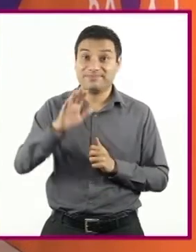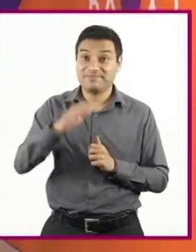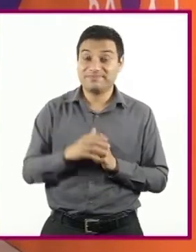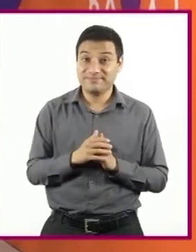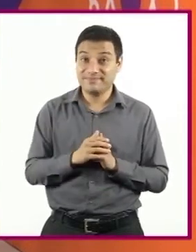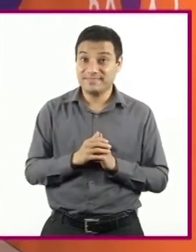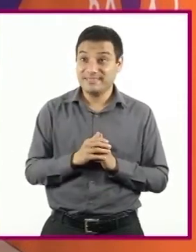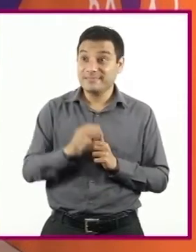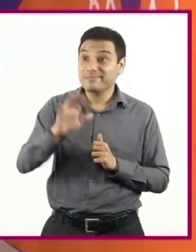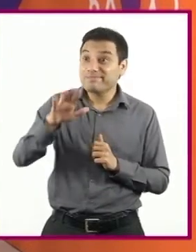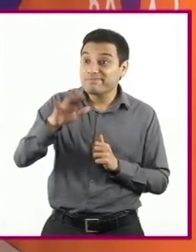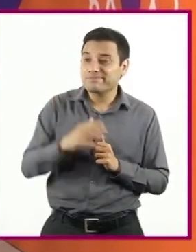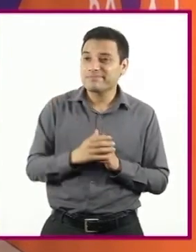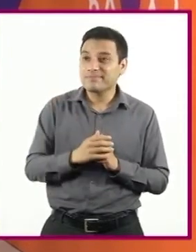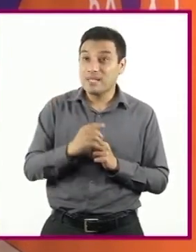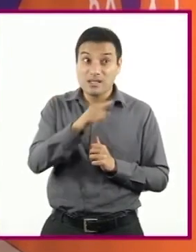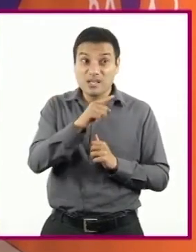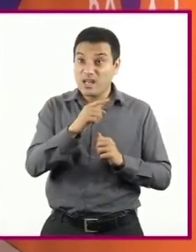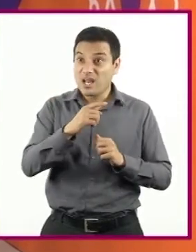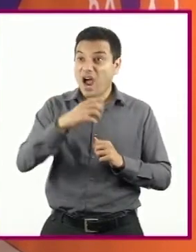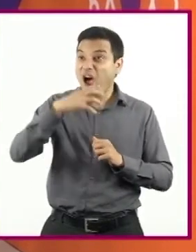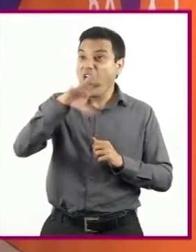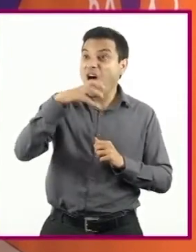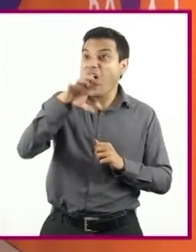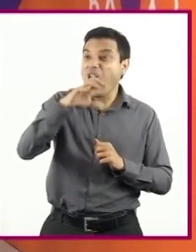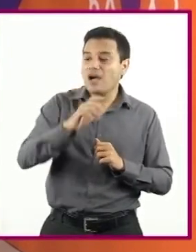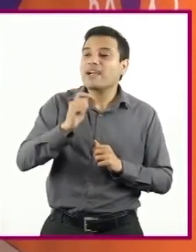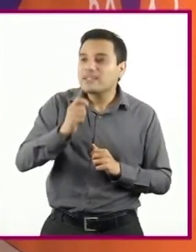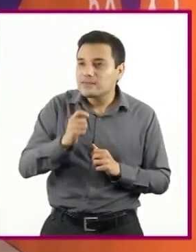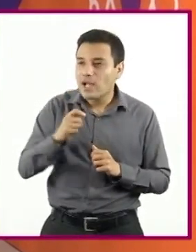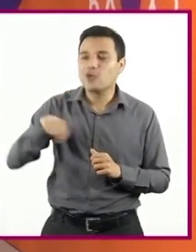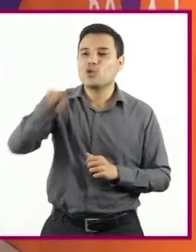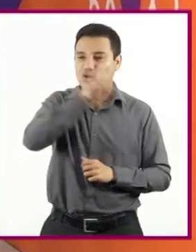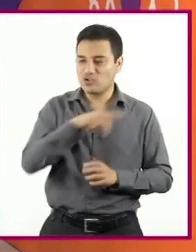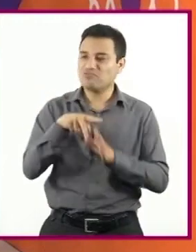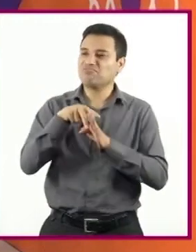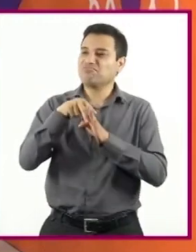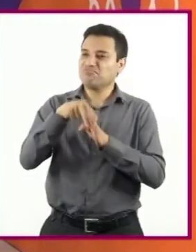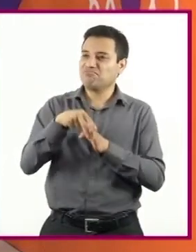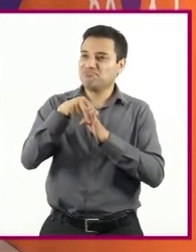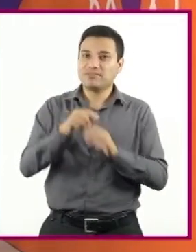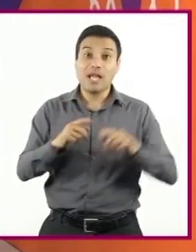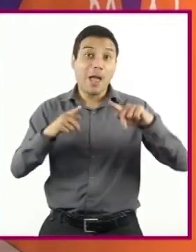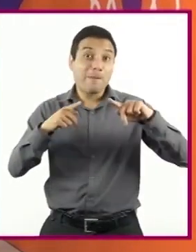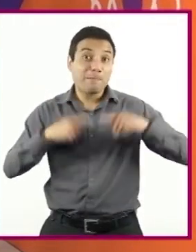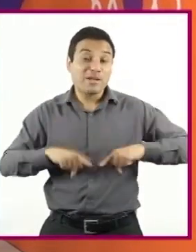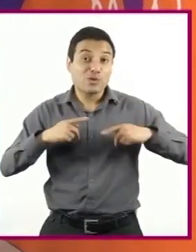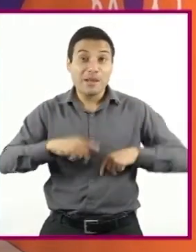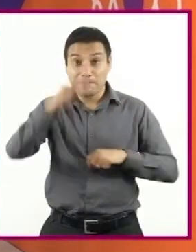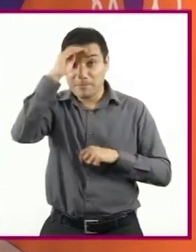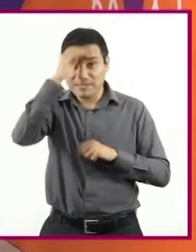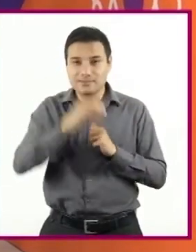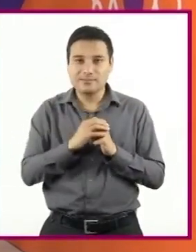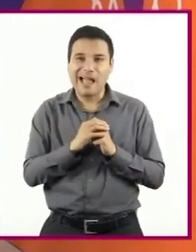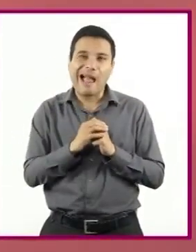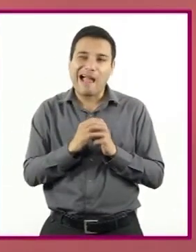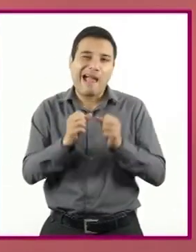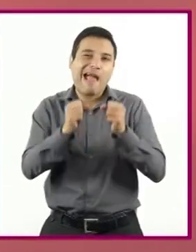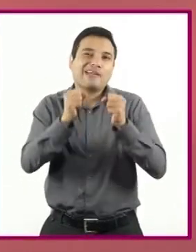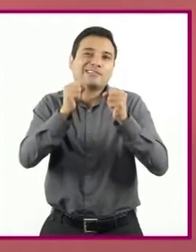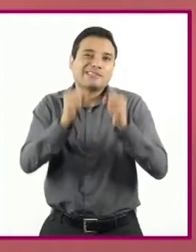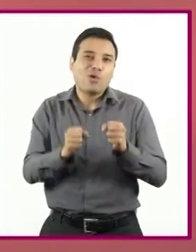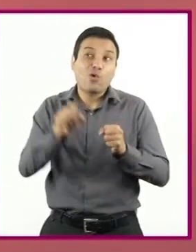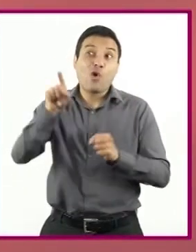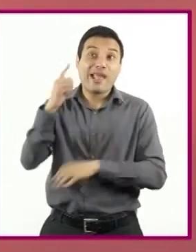ladran es señal de que cabalgamos. Es apócrifo porque aunque muchos lo usan pensando que aparece en la obra de Miguel de Cervantes,